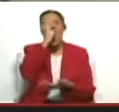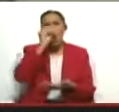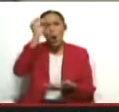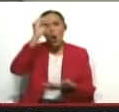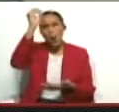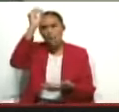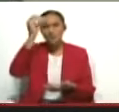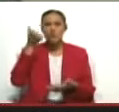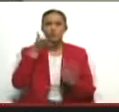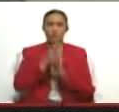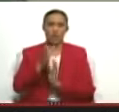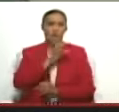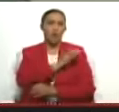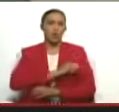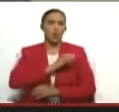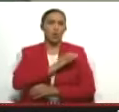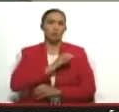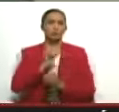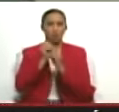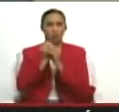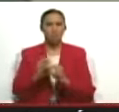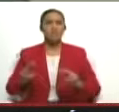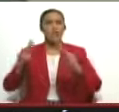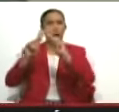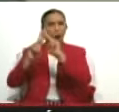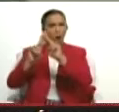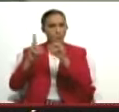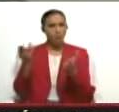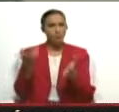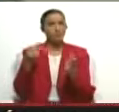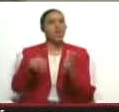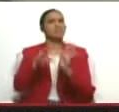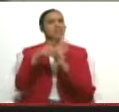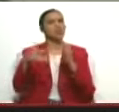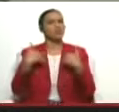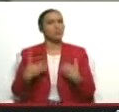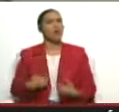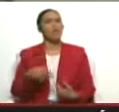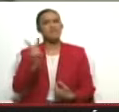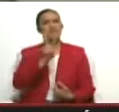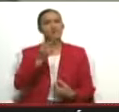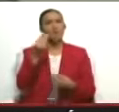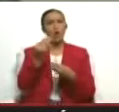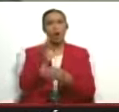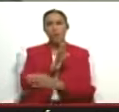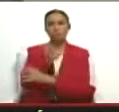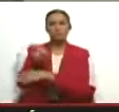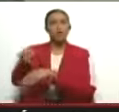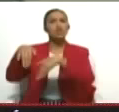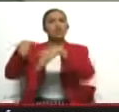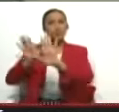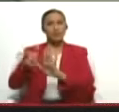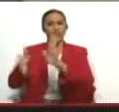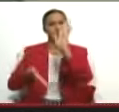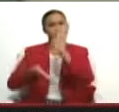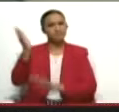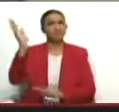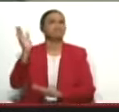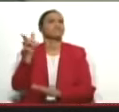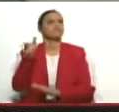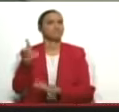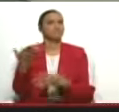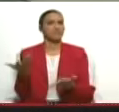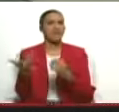esta oficina eh de los Derechos Humanos en venez y también como explica la suspensión de esta oficina ya que su carácter era simplemente